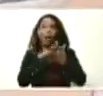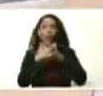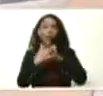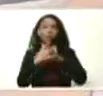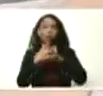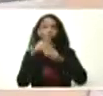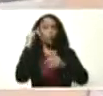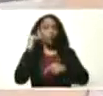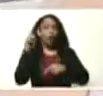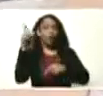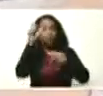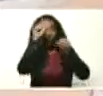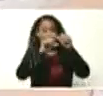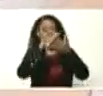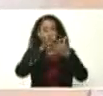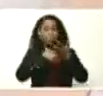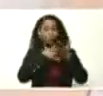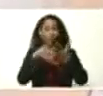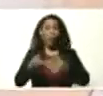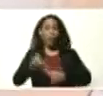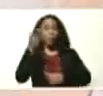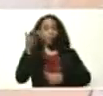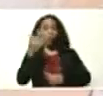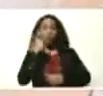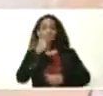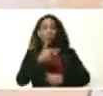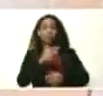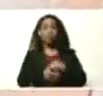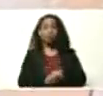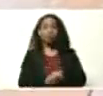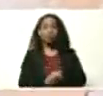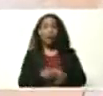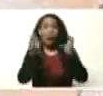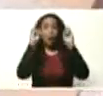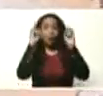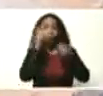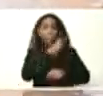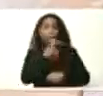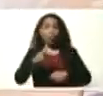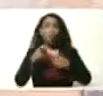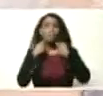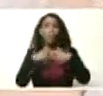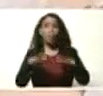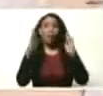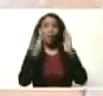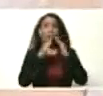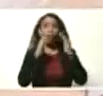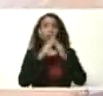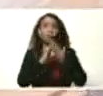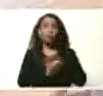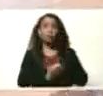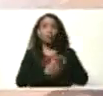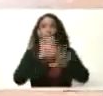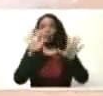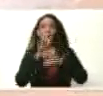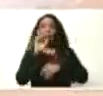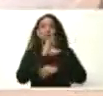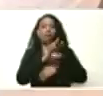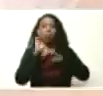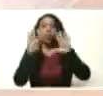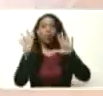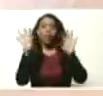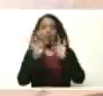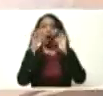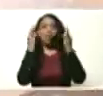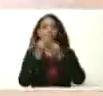hemos hecho censo, presidente. Es importante señalar, en el tema de las personas que han perdido su vivienda, ya hay 39